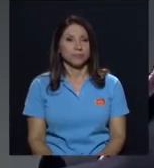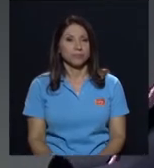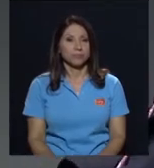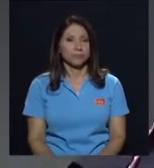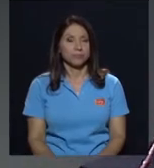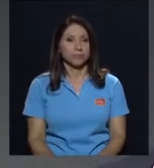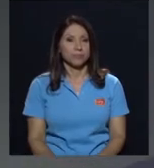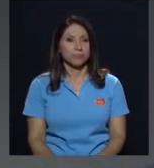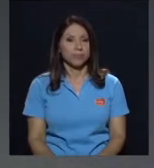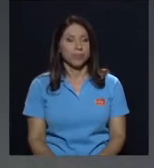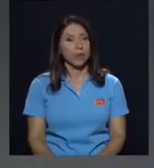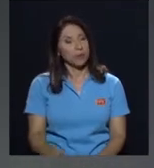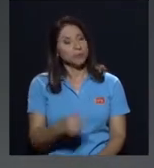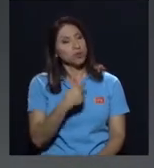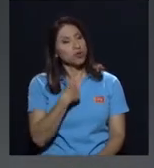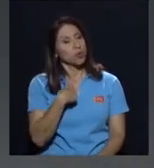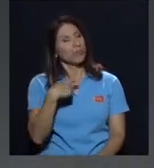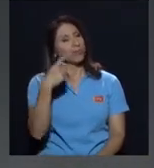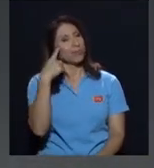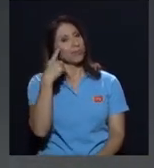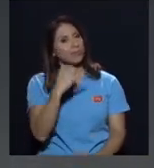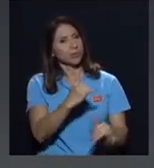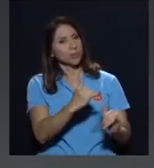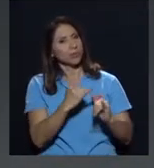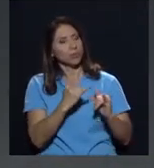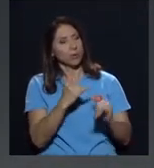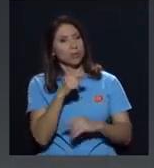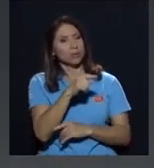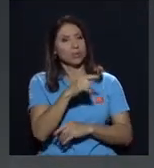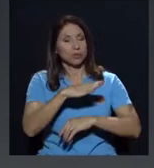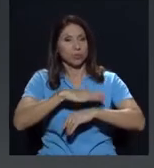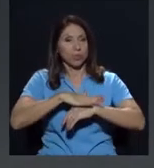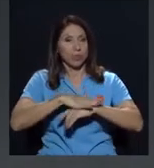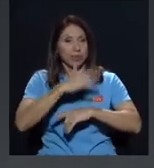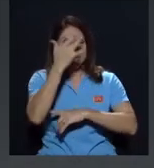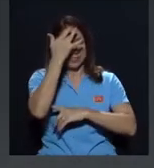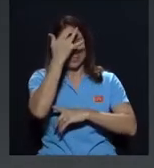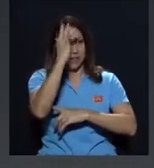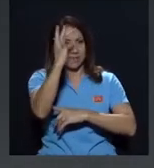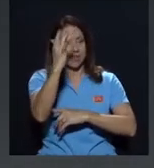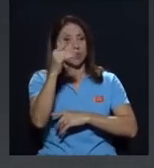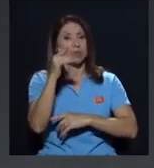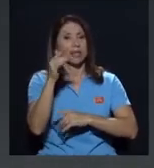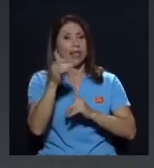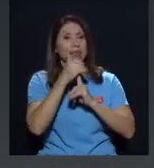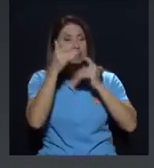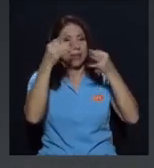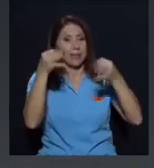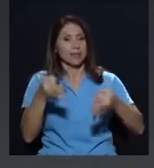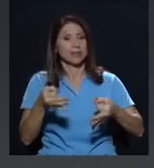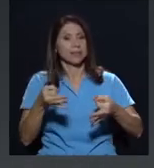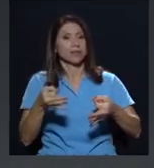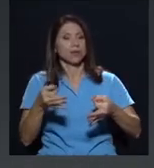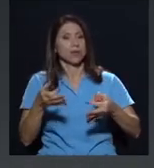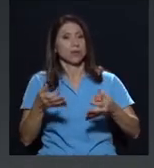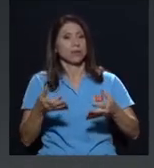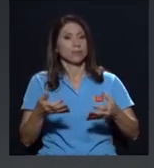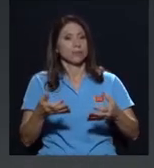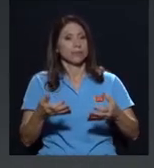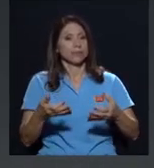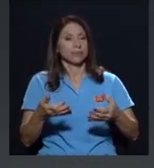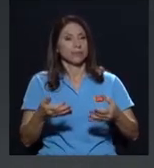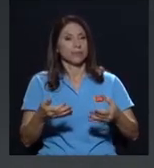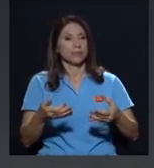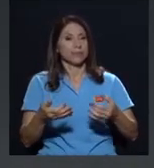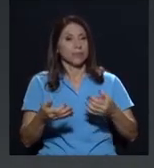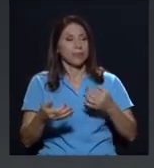su opinión de la sabiduría de la decisión de de los